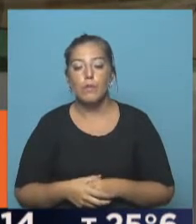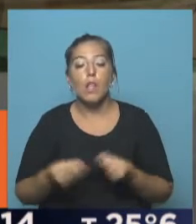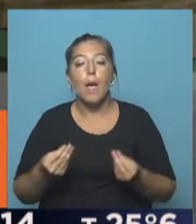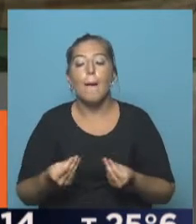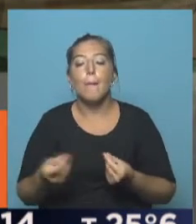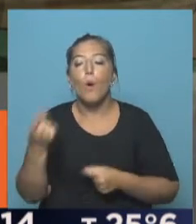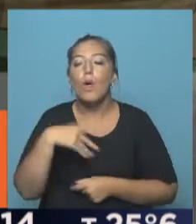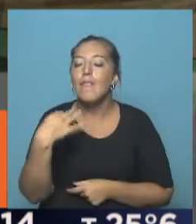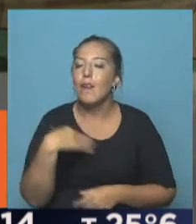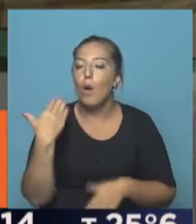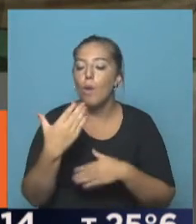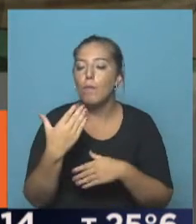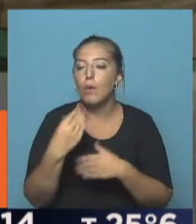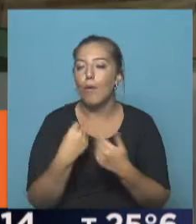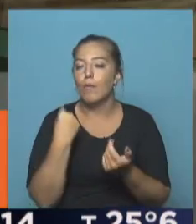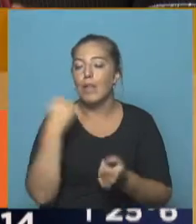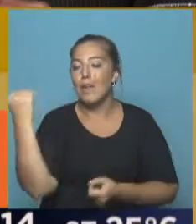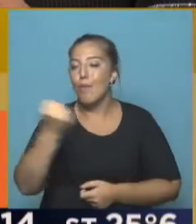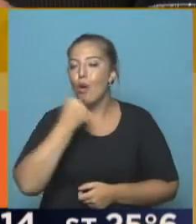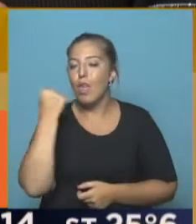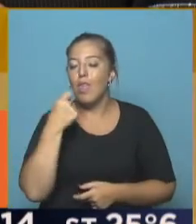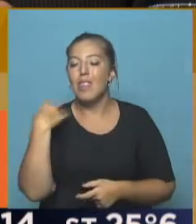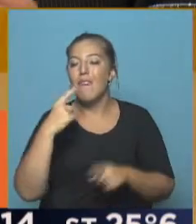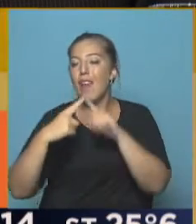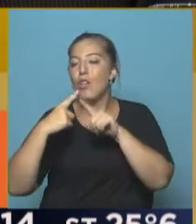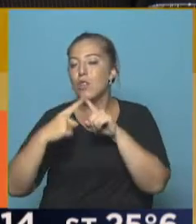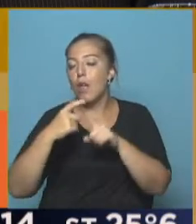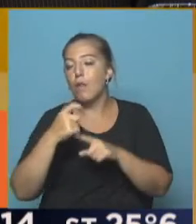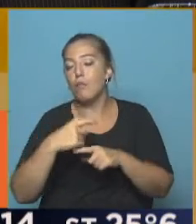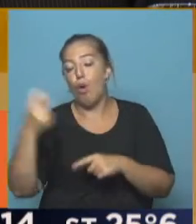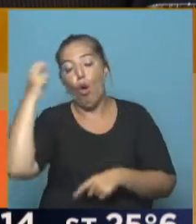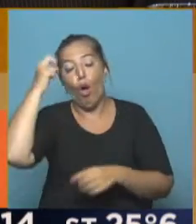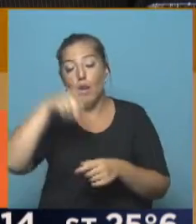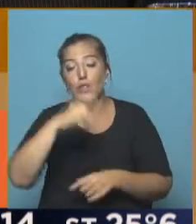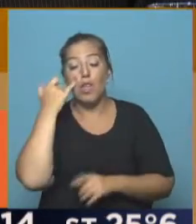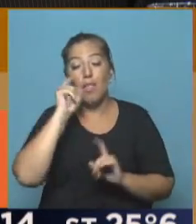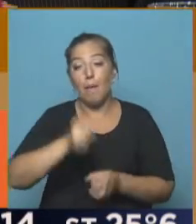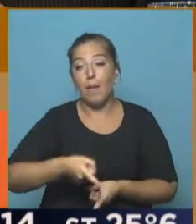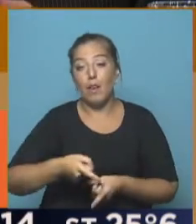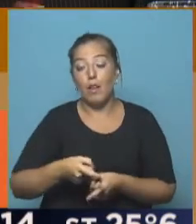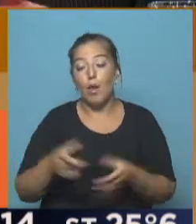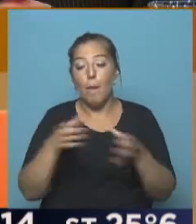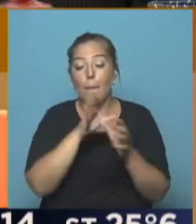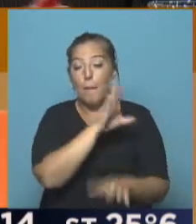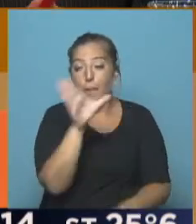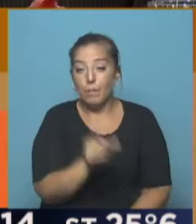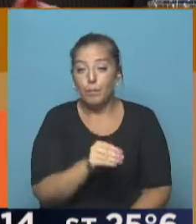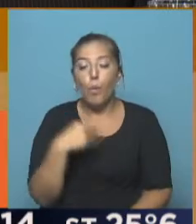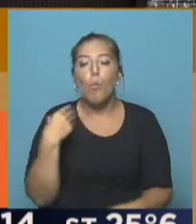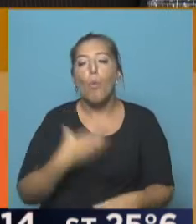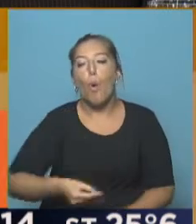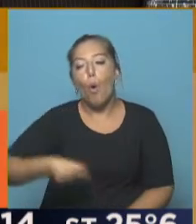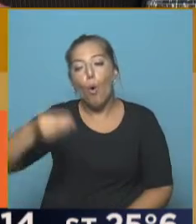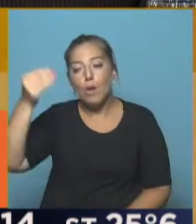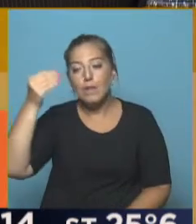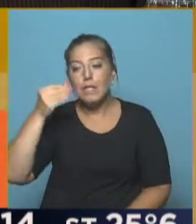cuando tenga que jugar en las grandes ligas? Es decir, cuando tenga que negociar con el Congreso y sobre todo con el Partido Republicano, que en muchos casos,